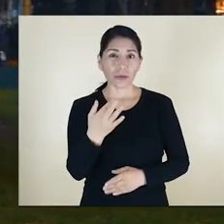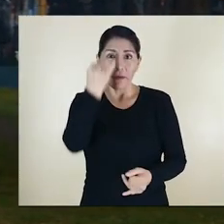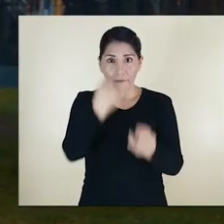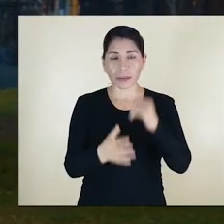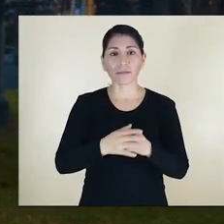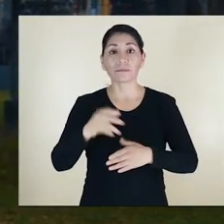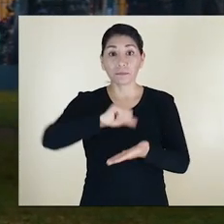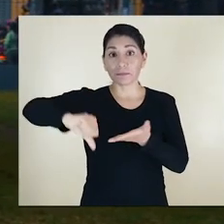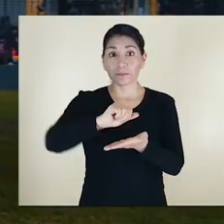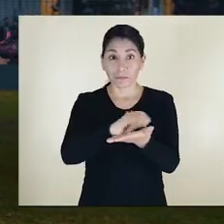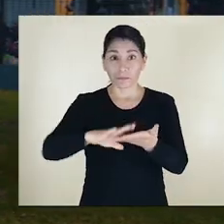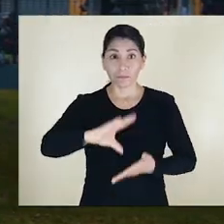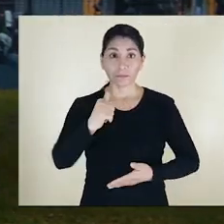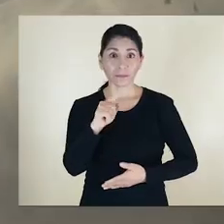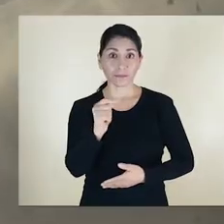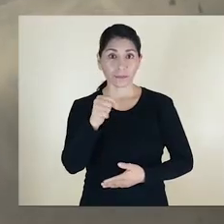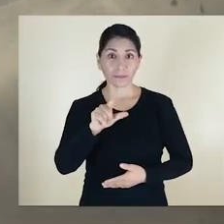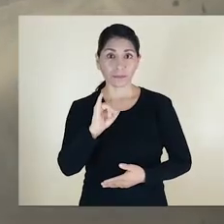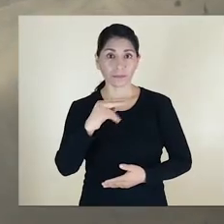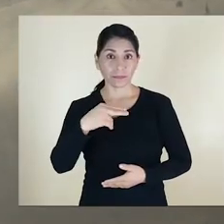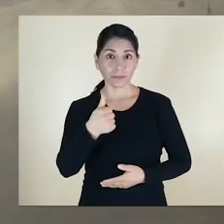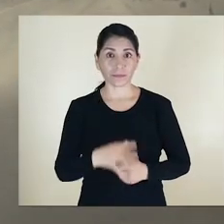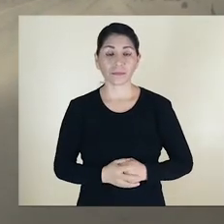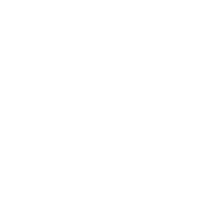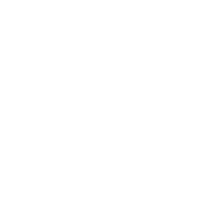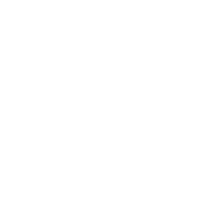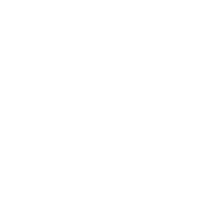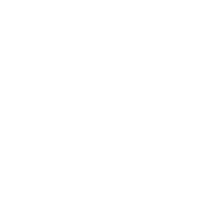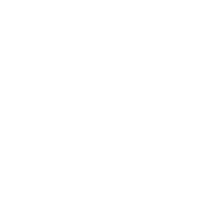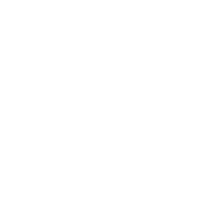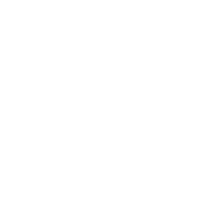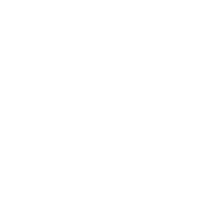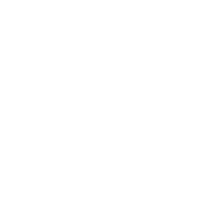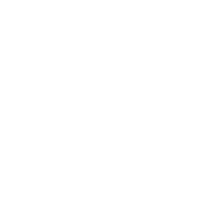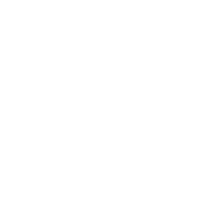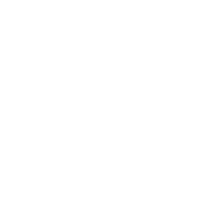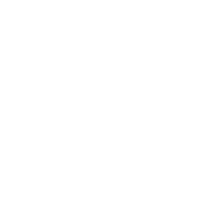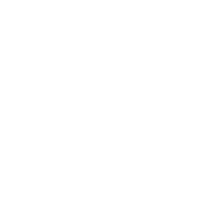la plaza hasta finales del siglo XIX. Plazuela de Santa Catalina. Nuestra Lima del Bicentenario.